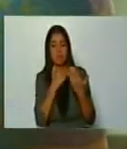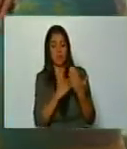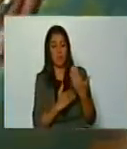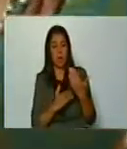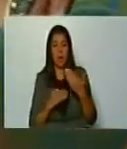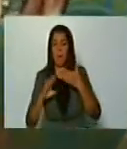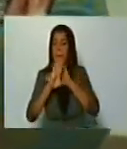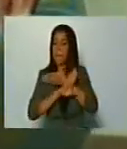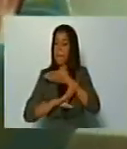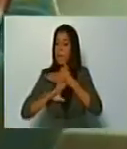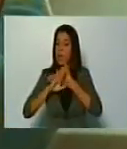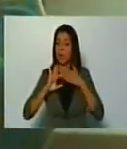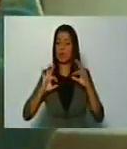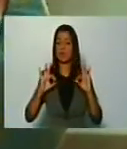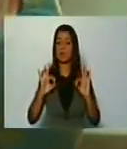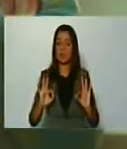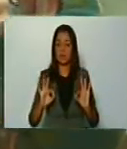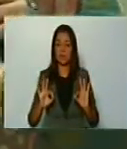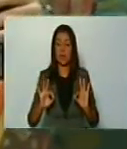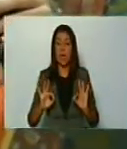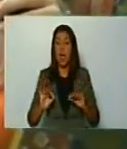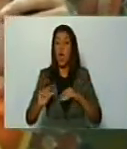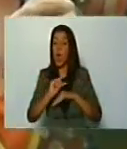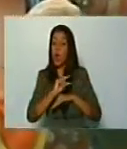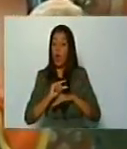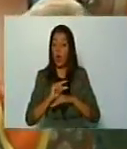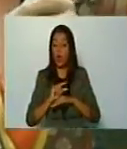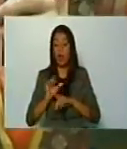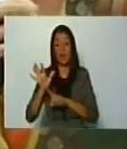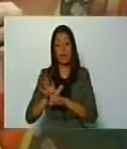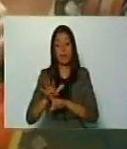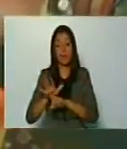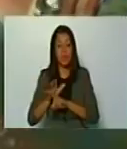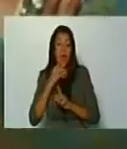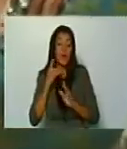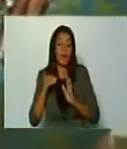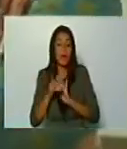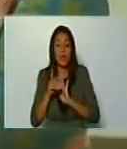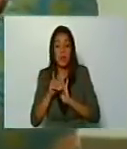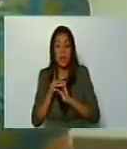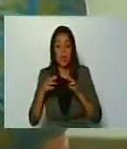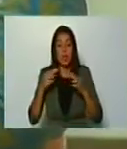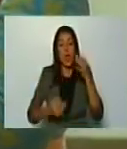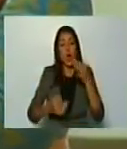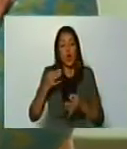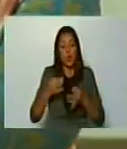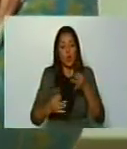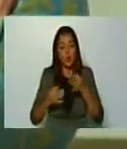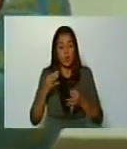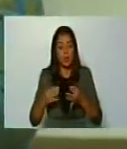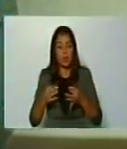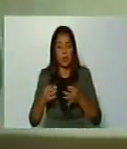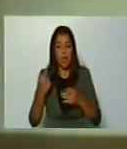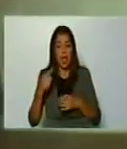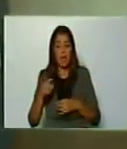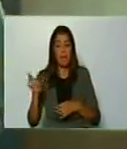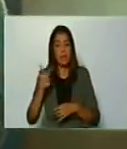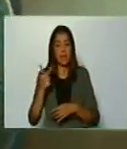protección absoluta y que el Estado social de derecho y de justicia que existe en